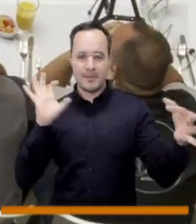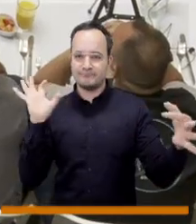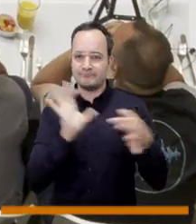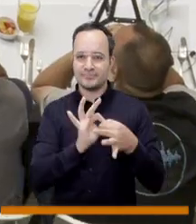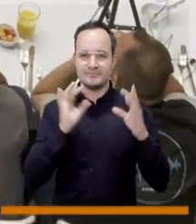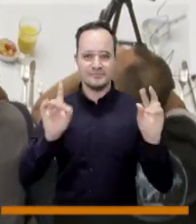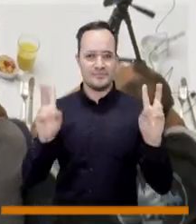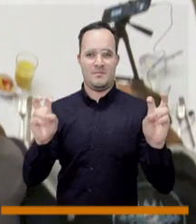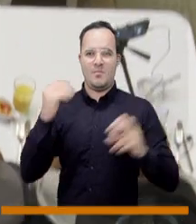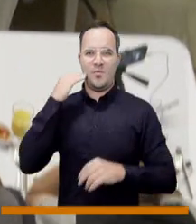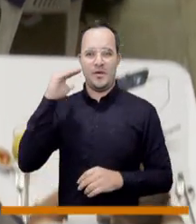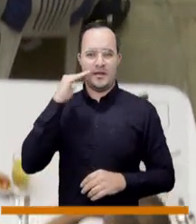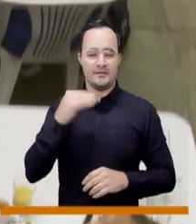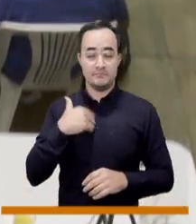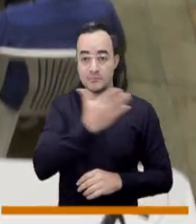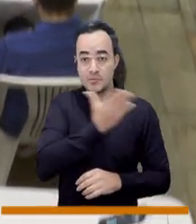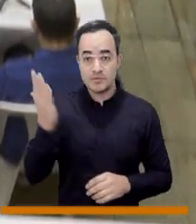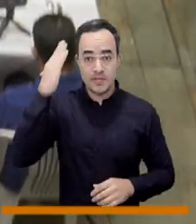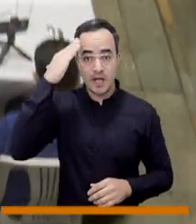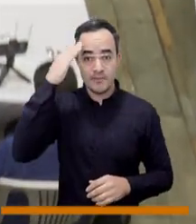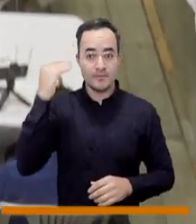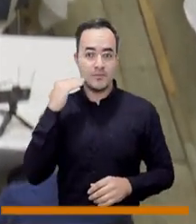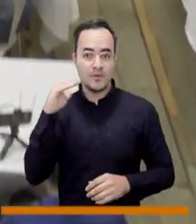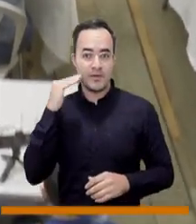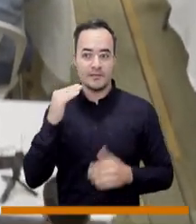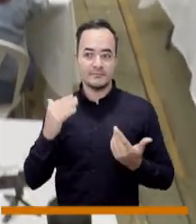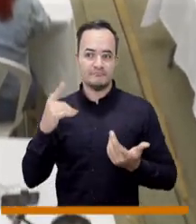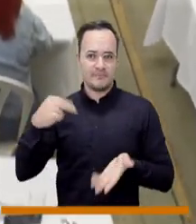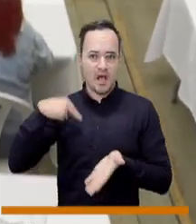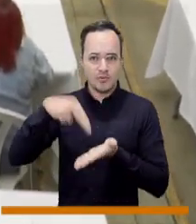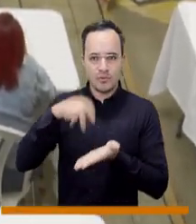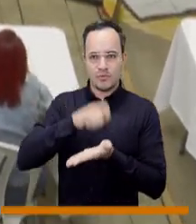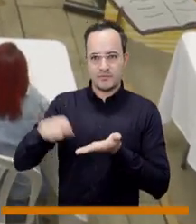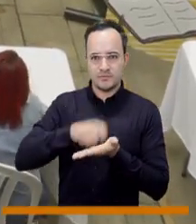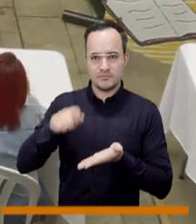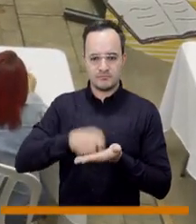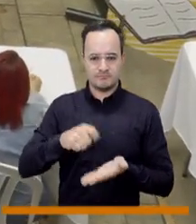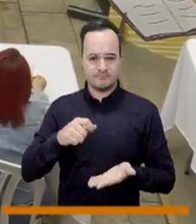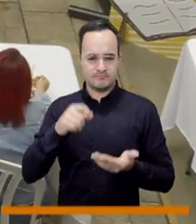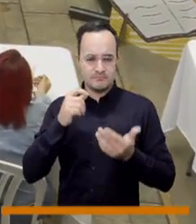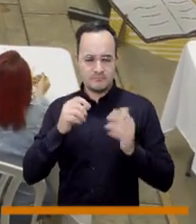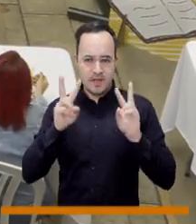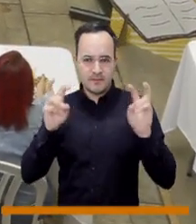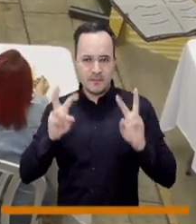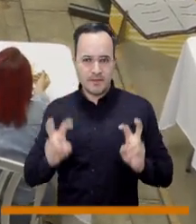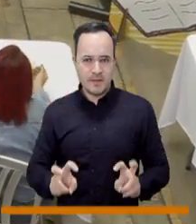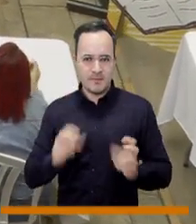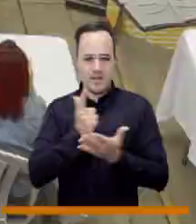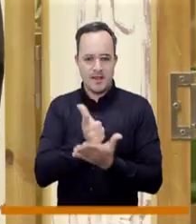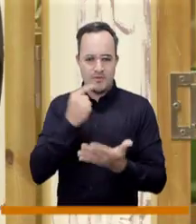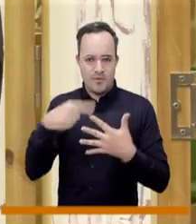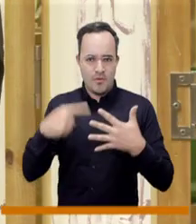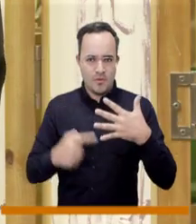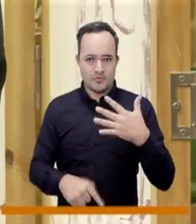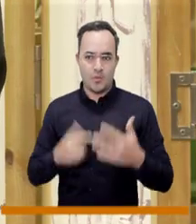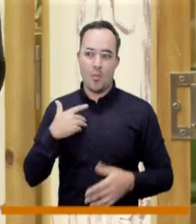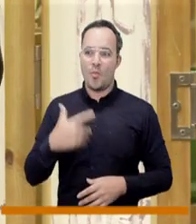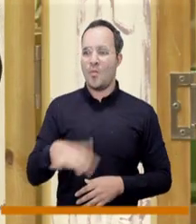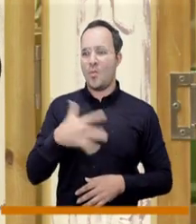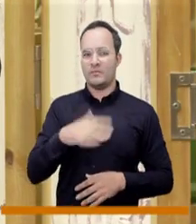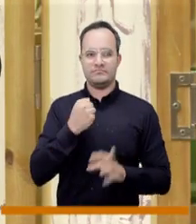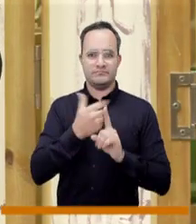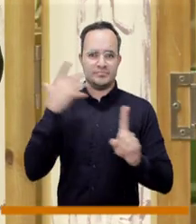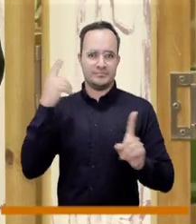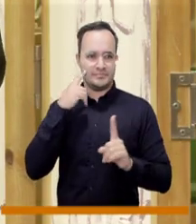también con el tema de las mujeres porque lo saben también las mujeres o las escritoras autoras tienen